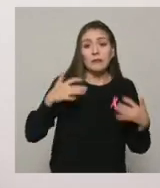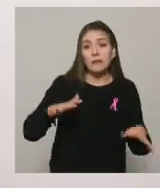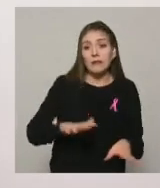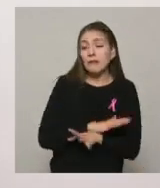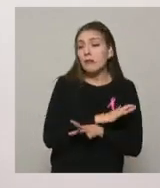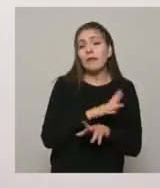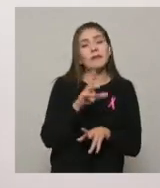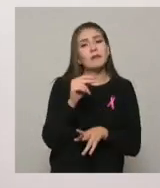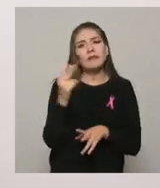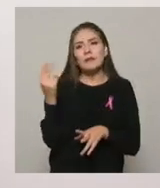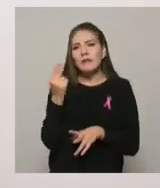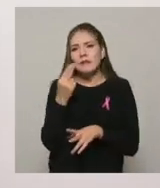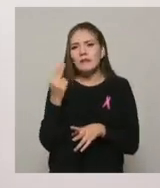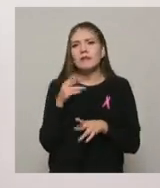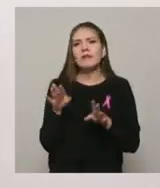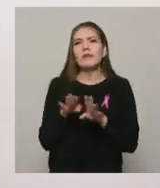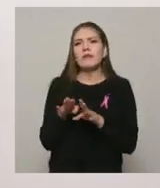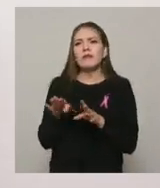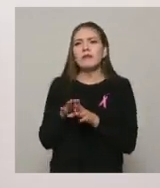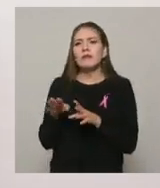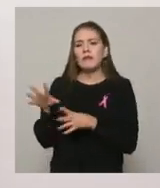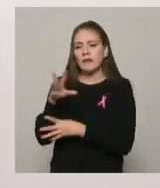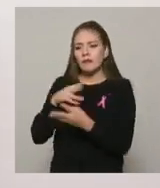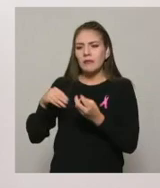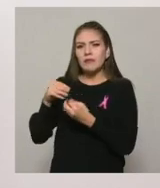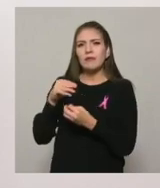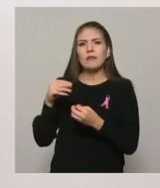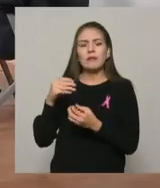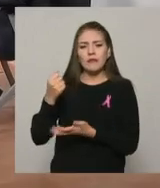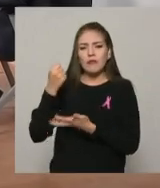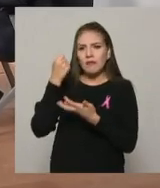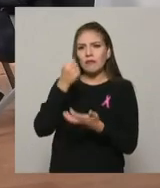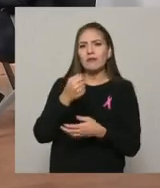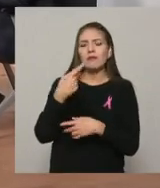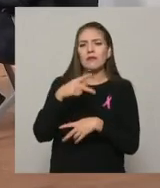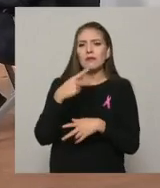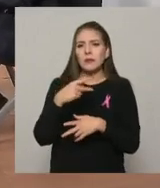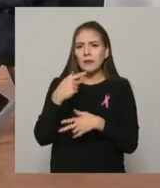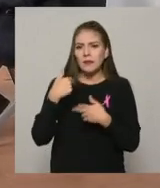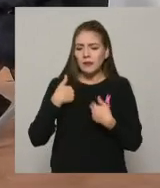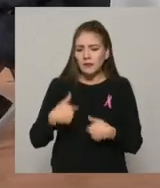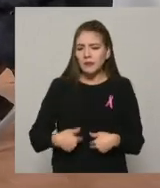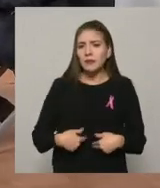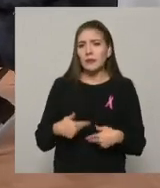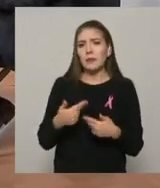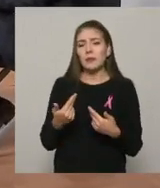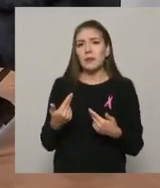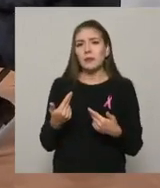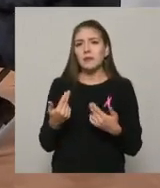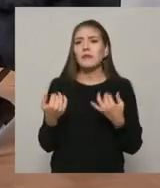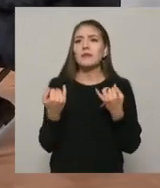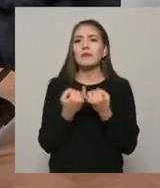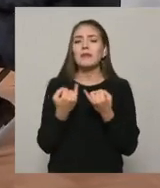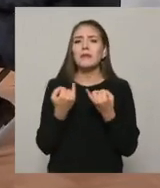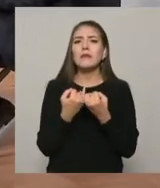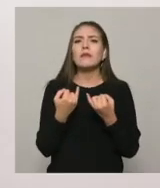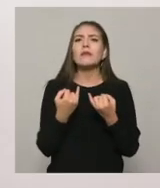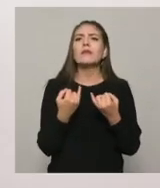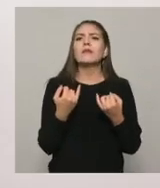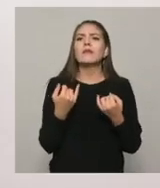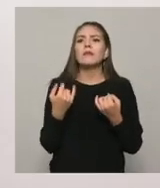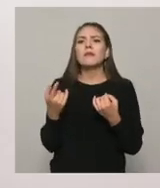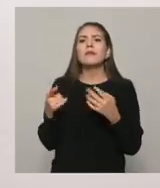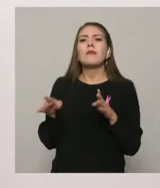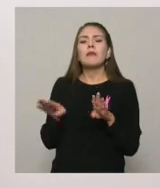mantener la formación de recursos humanos. Otro reto institucional es hacer cómo la